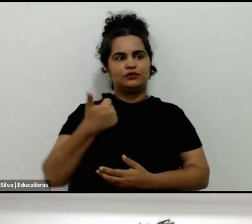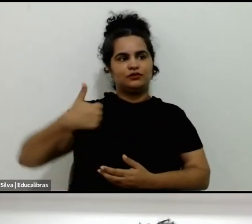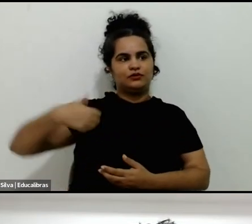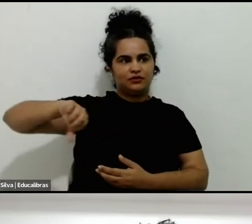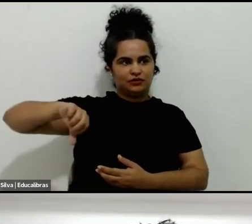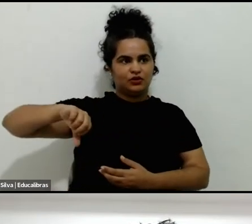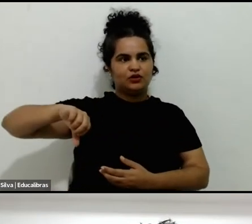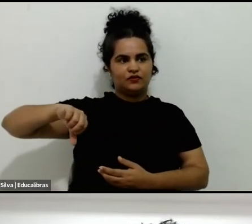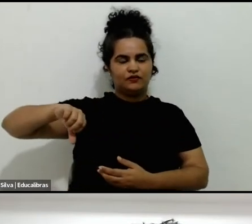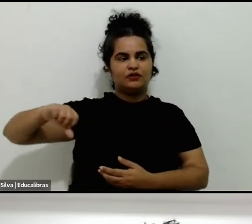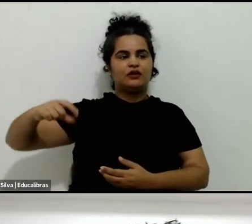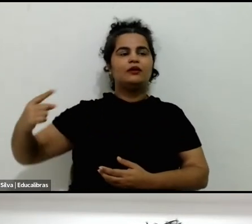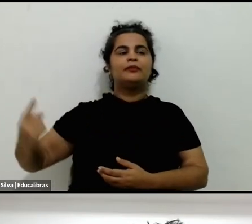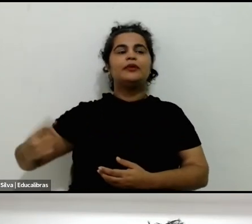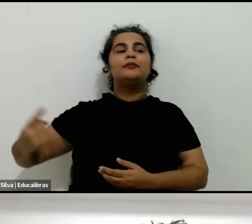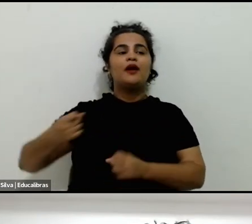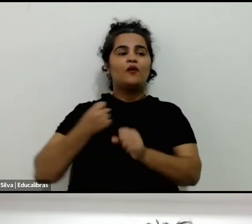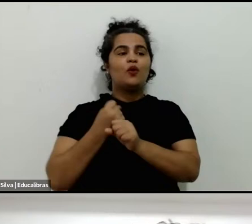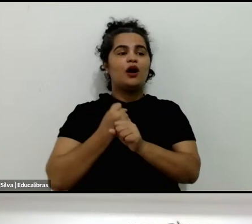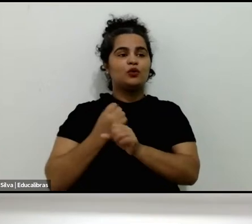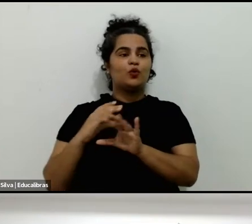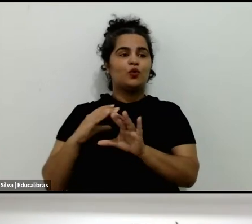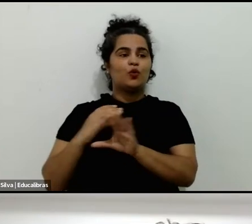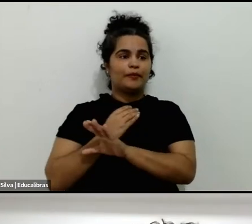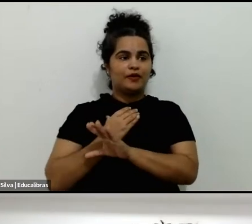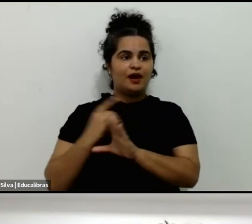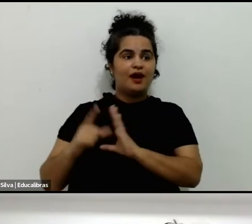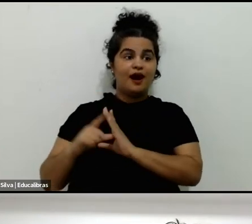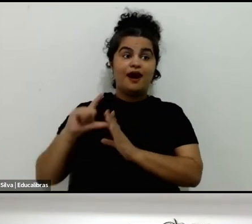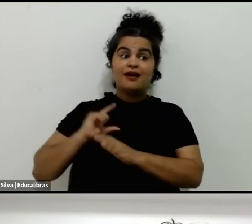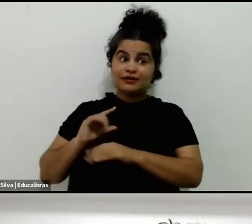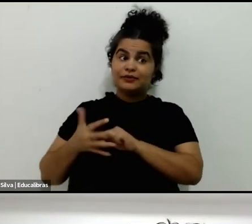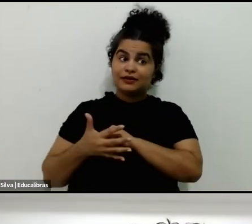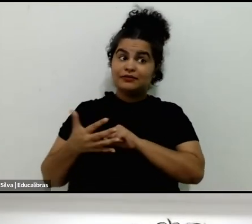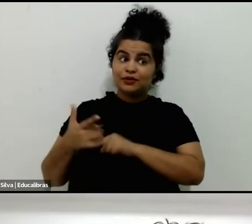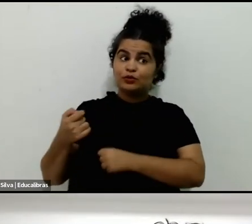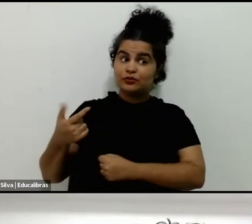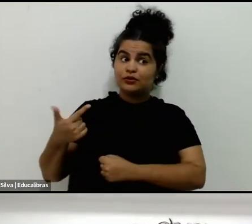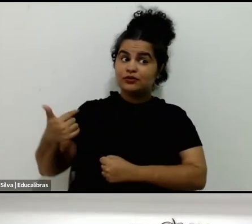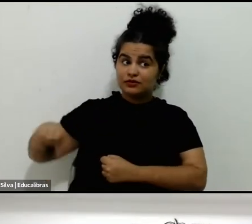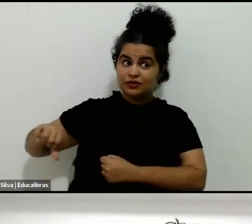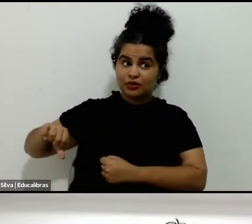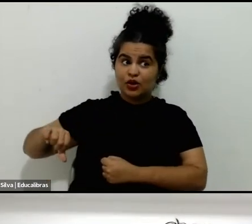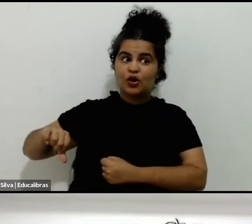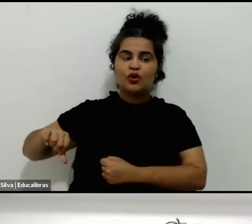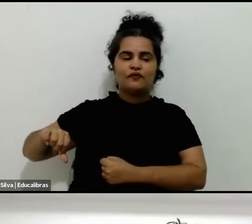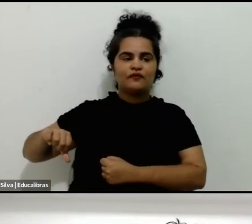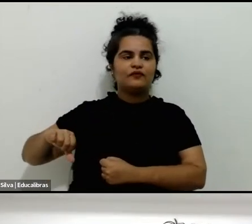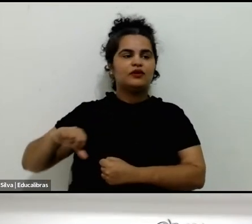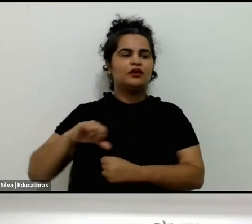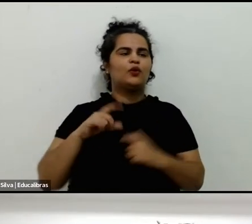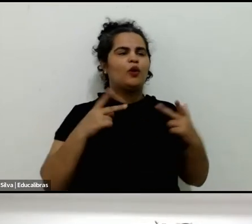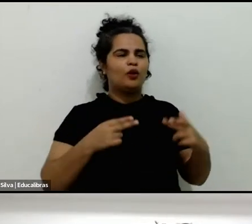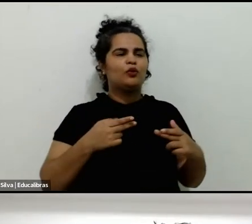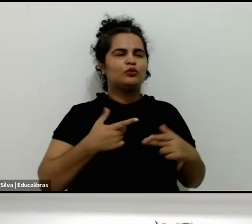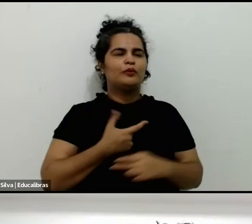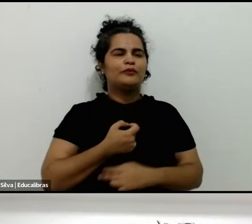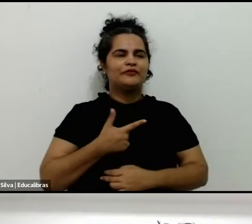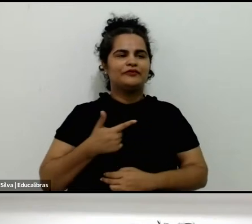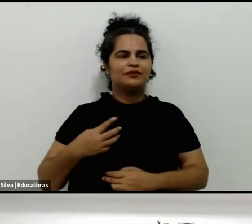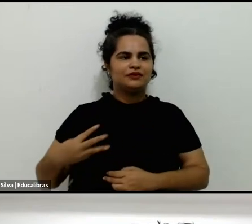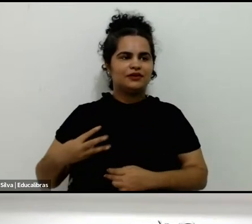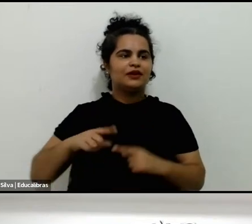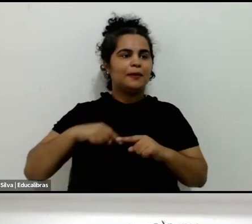hablando aquí del primer año completo logo antes de la pandemia, así como usted nombró 2023 como primer año completo